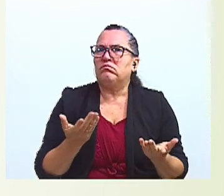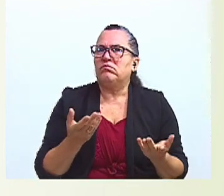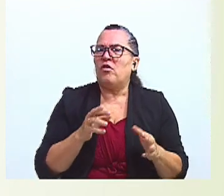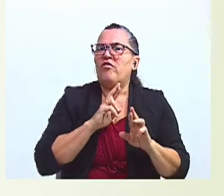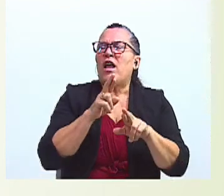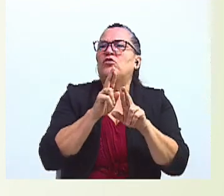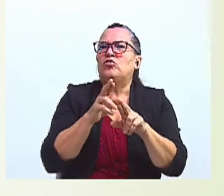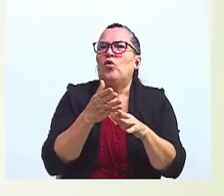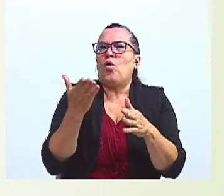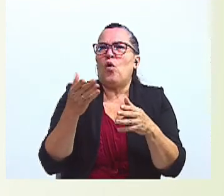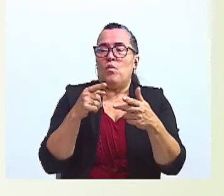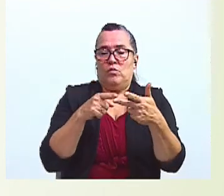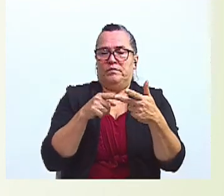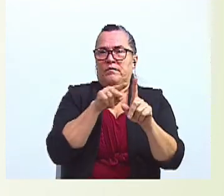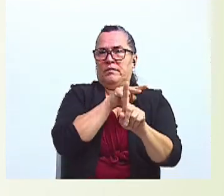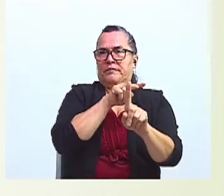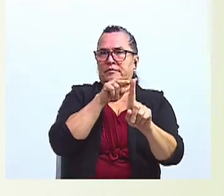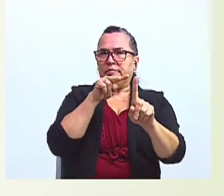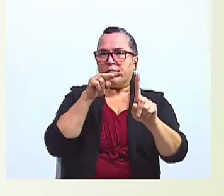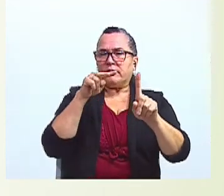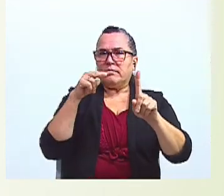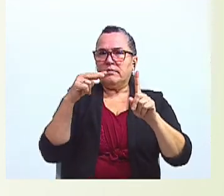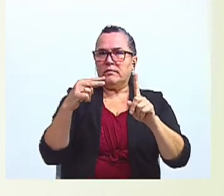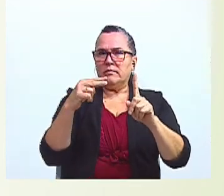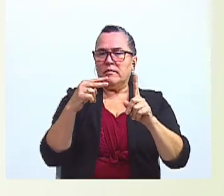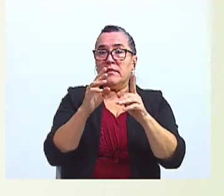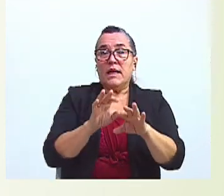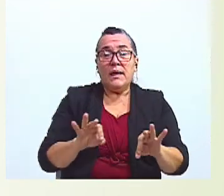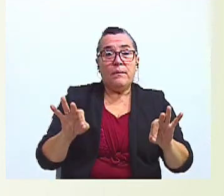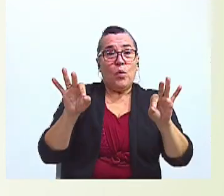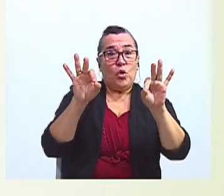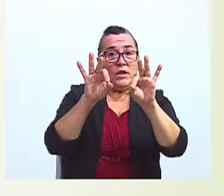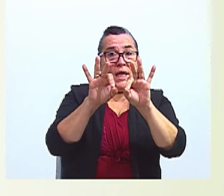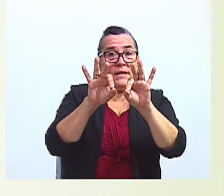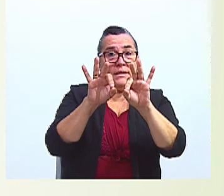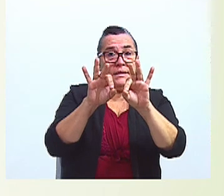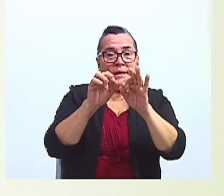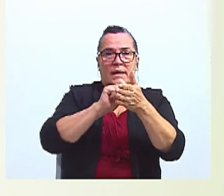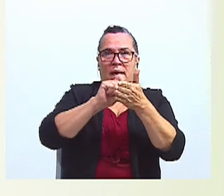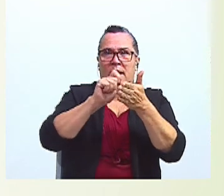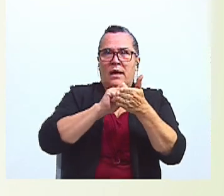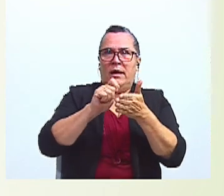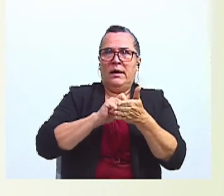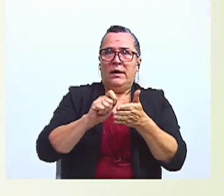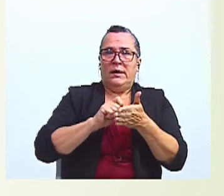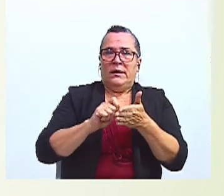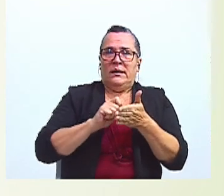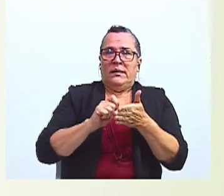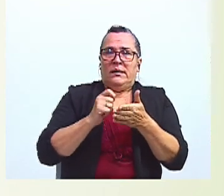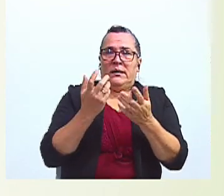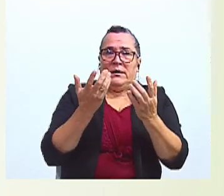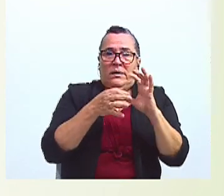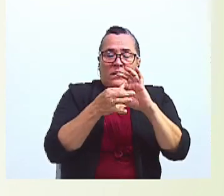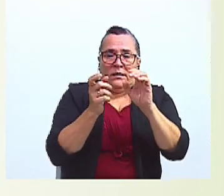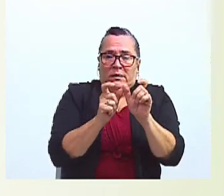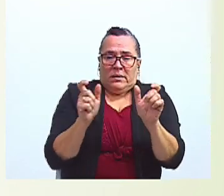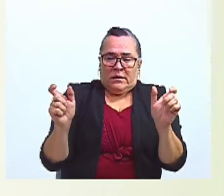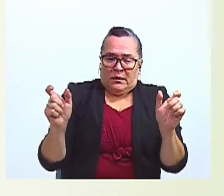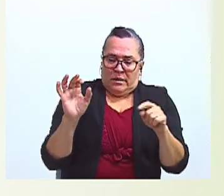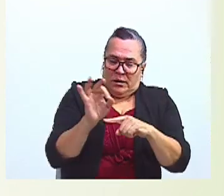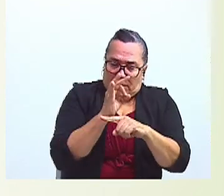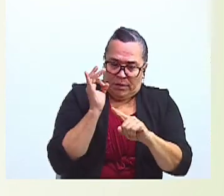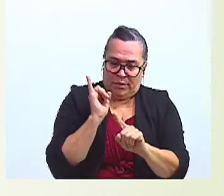¿Qué perspectiva tenía sobre la importancia de escribir las combinaciones de manera